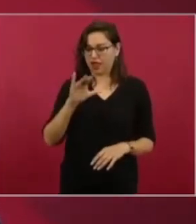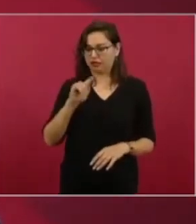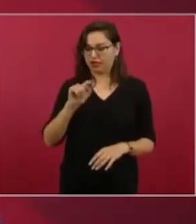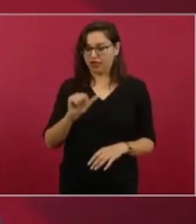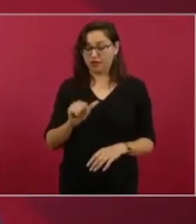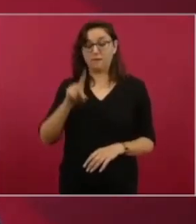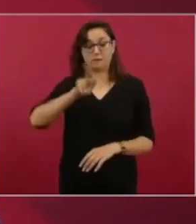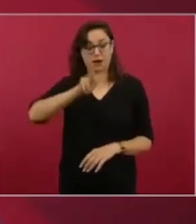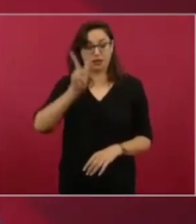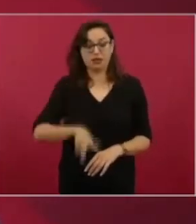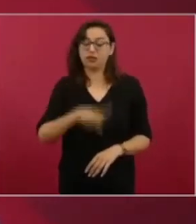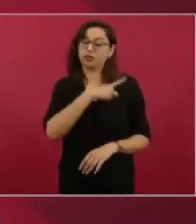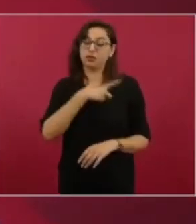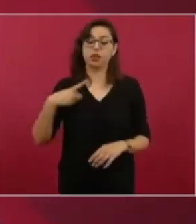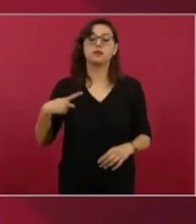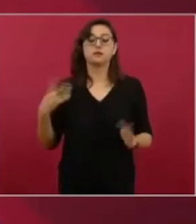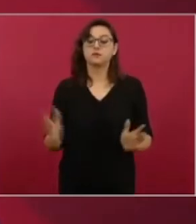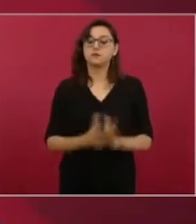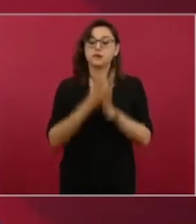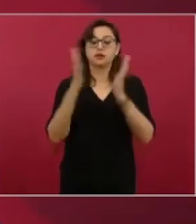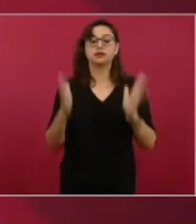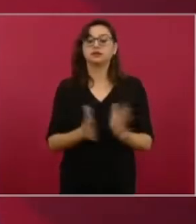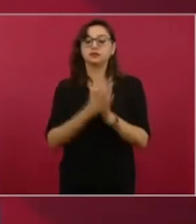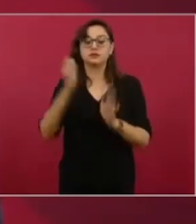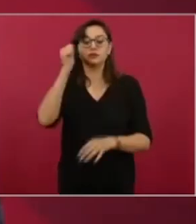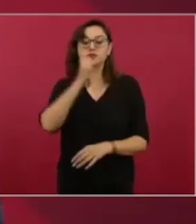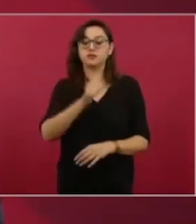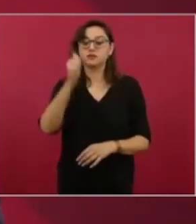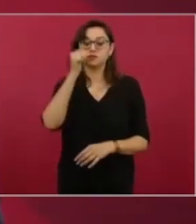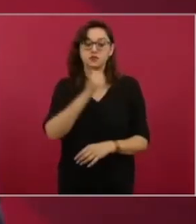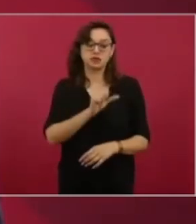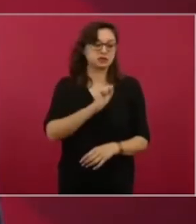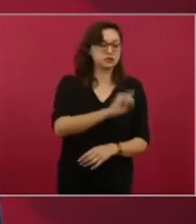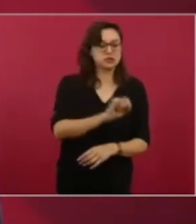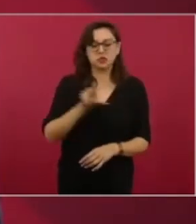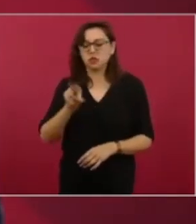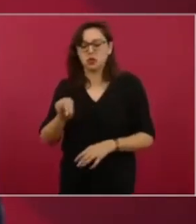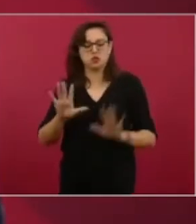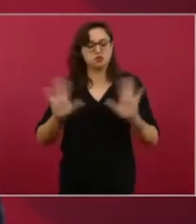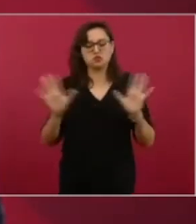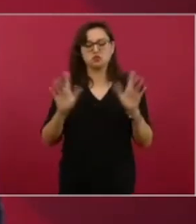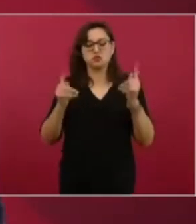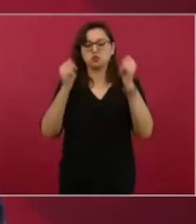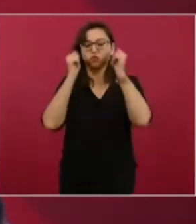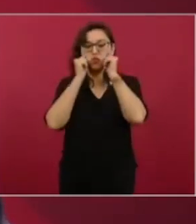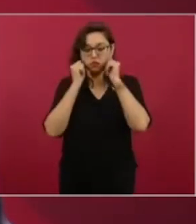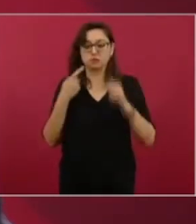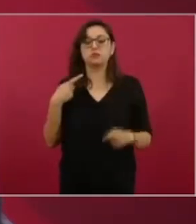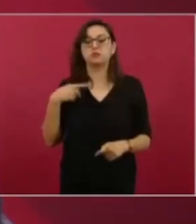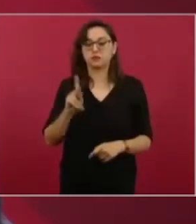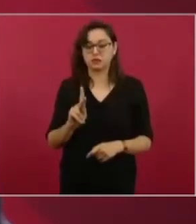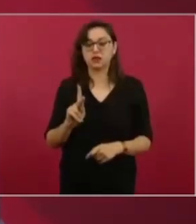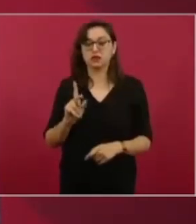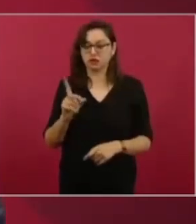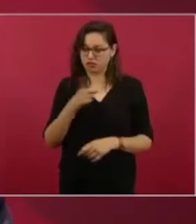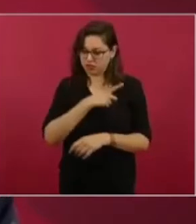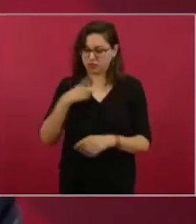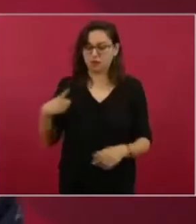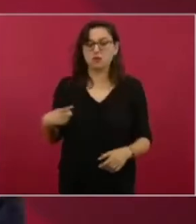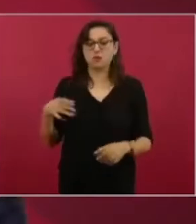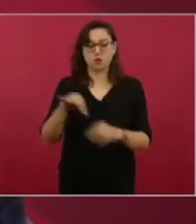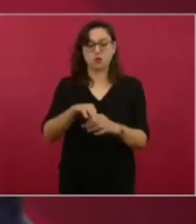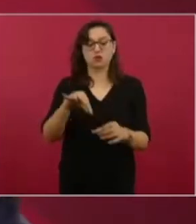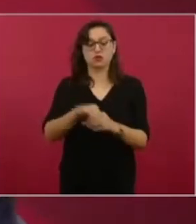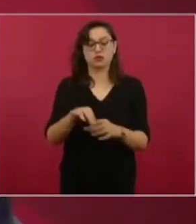siempre cuando se trata de tomar decisiones, pero como es mi caso, es como